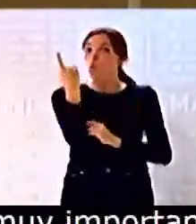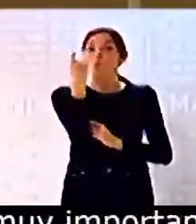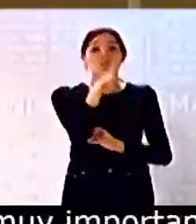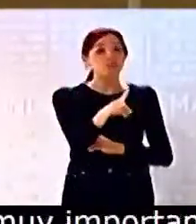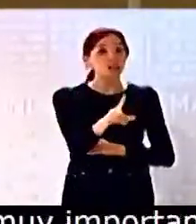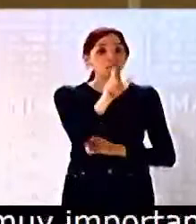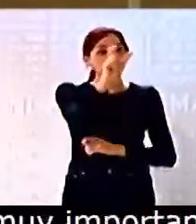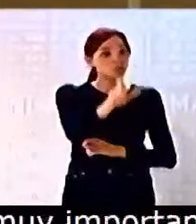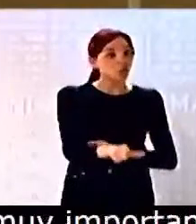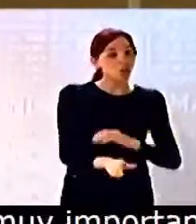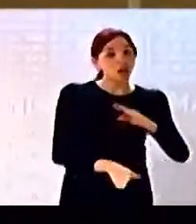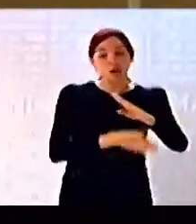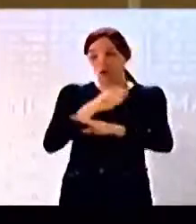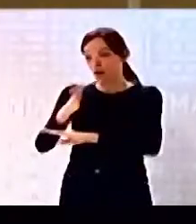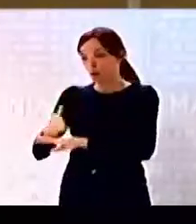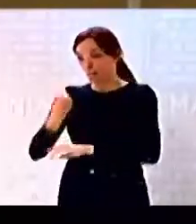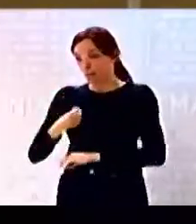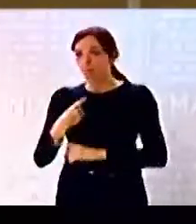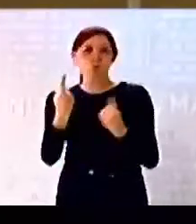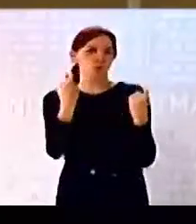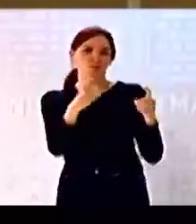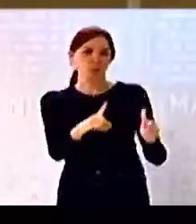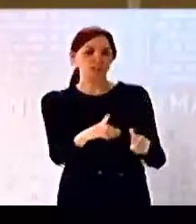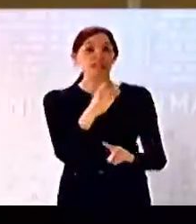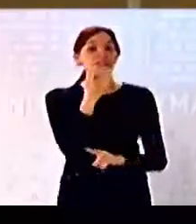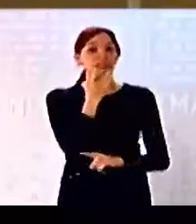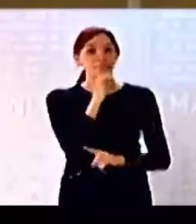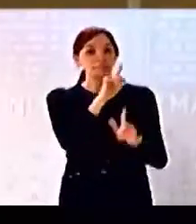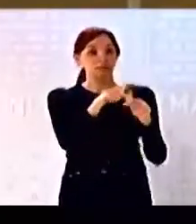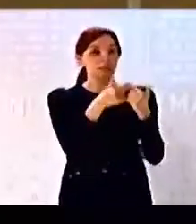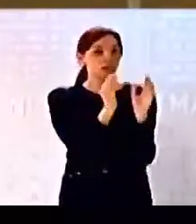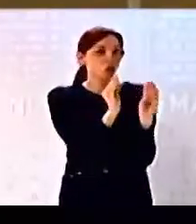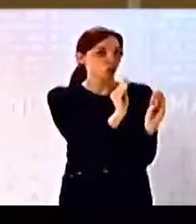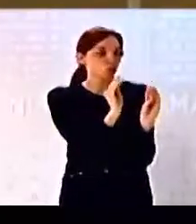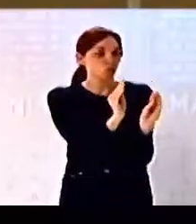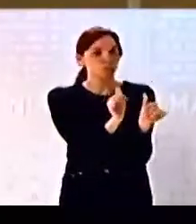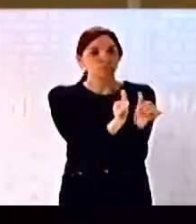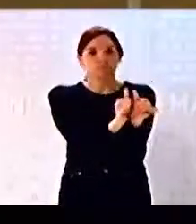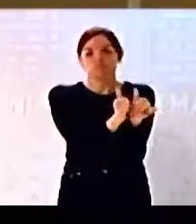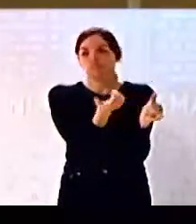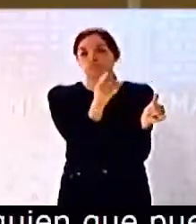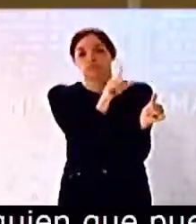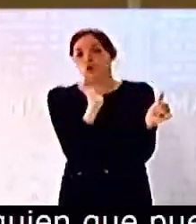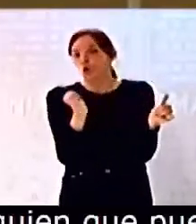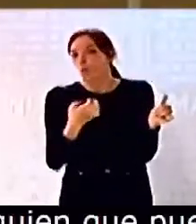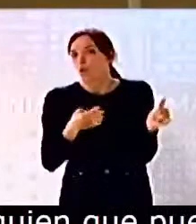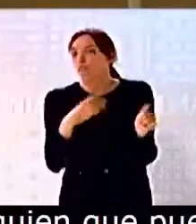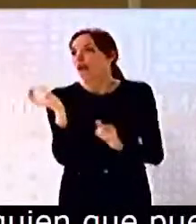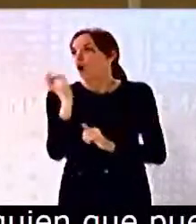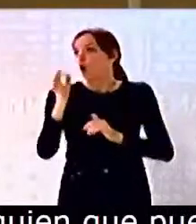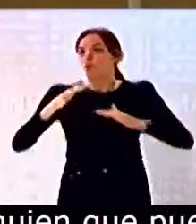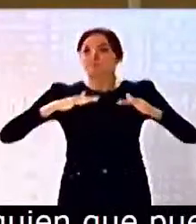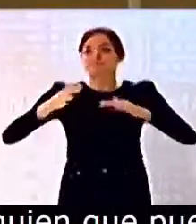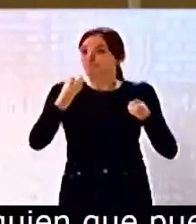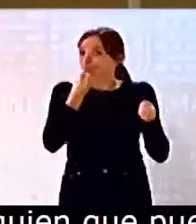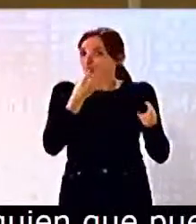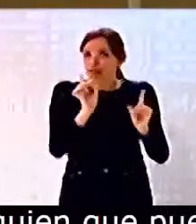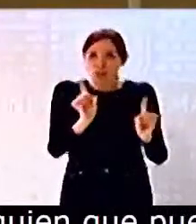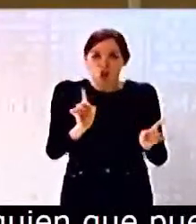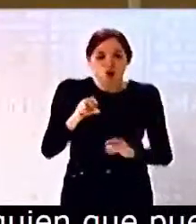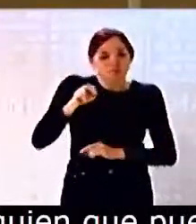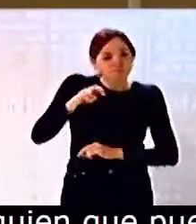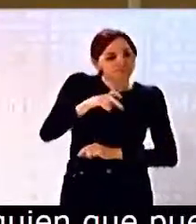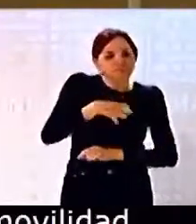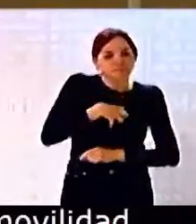siquiera la persona. Si hay alguien que pueda acercarse porque la persona no pueda o no tenga una movilidad suficiente